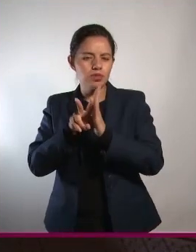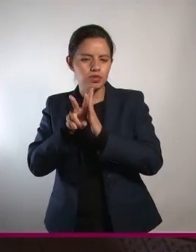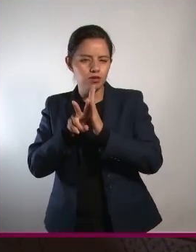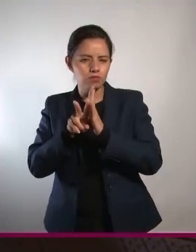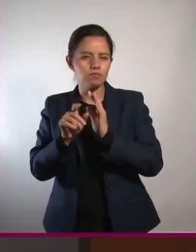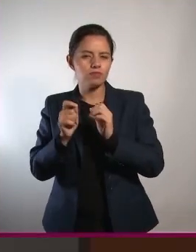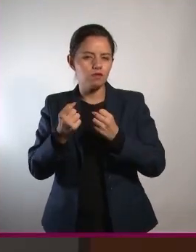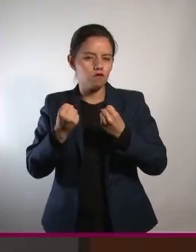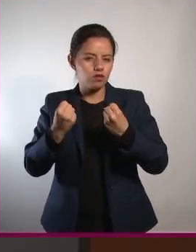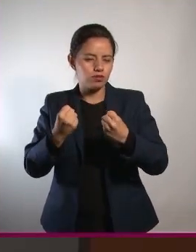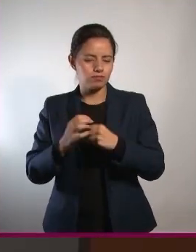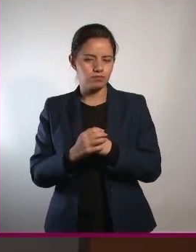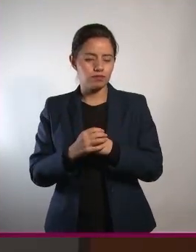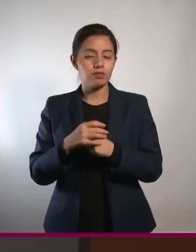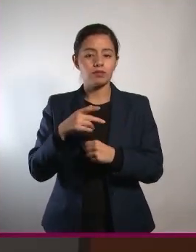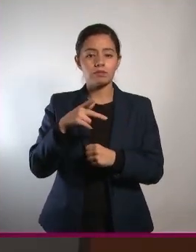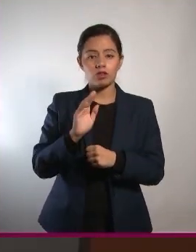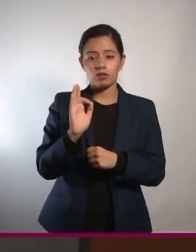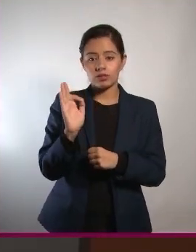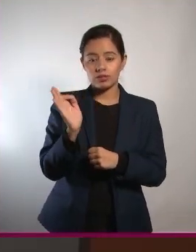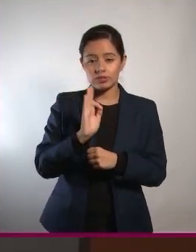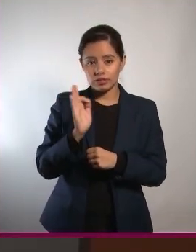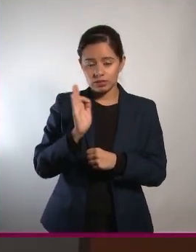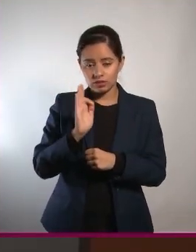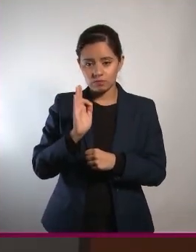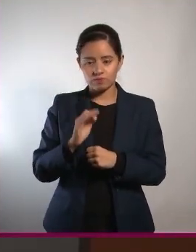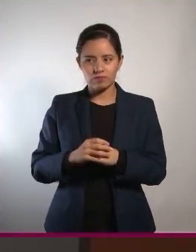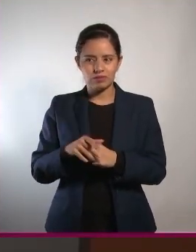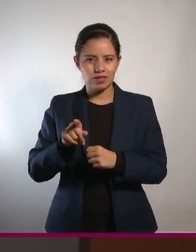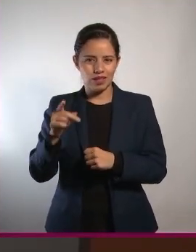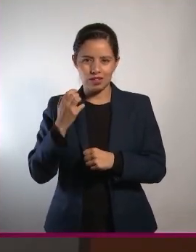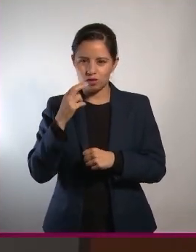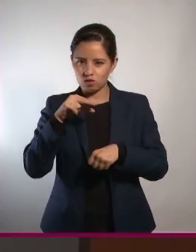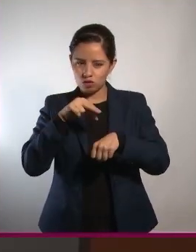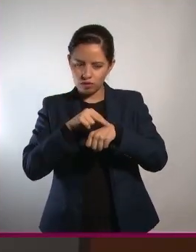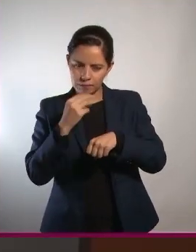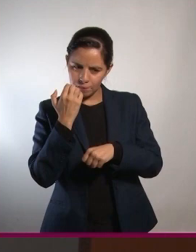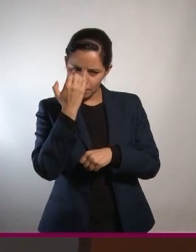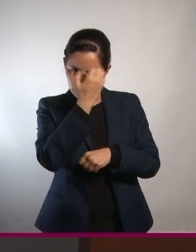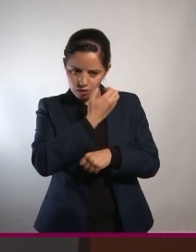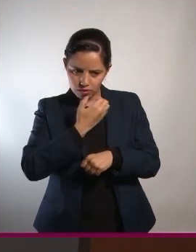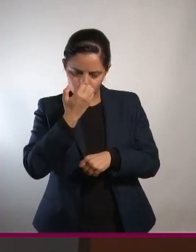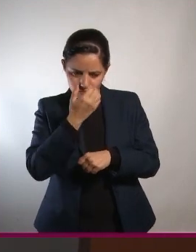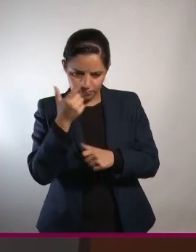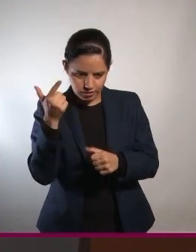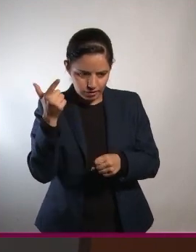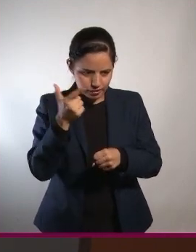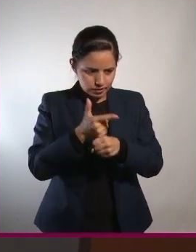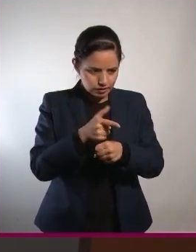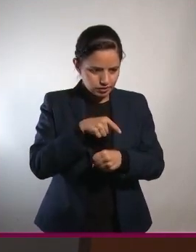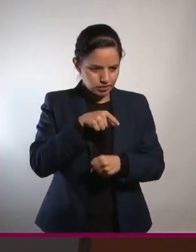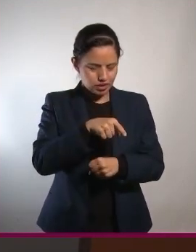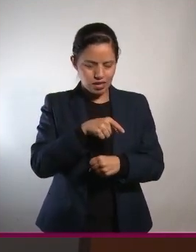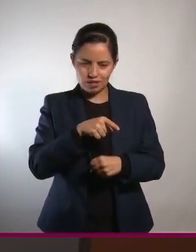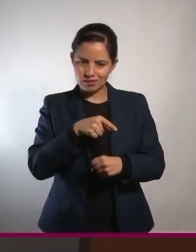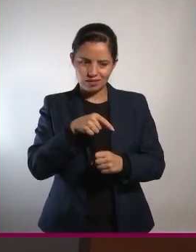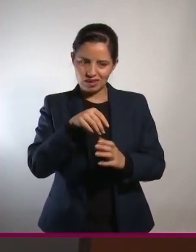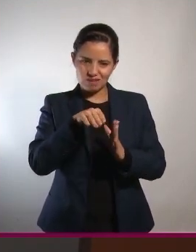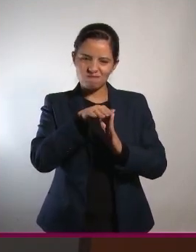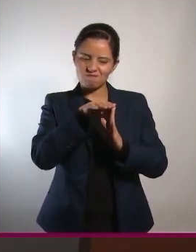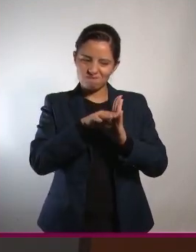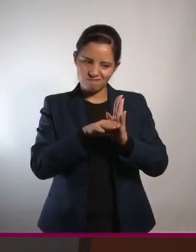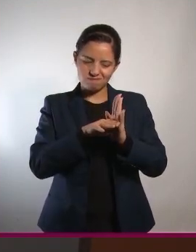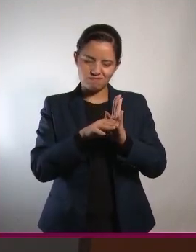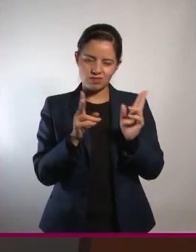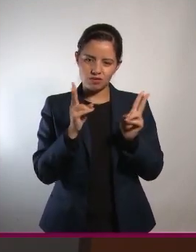Fortalecimiento. Sin embargo, si en la evaluación del médico se identifica que los síntomas son moderados o severos, su